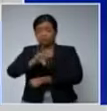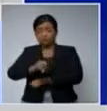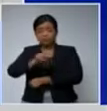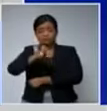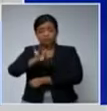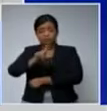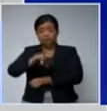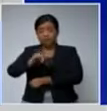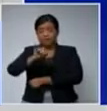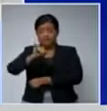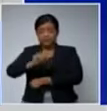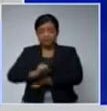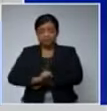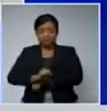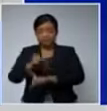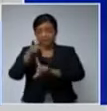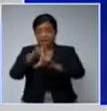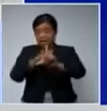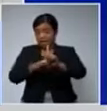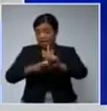507,6. Regla,